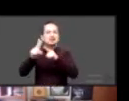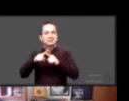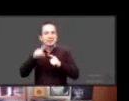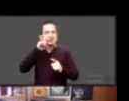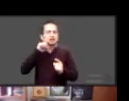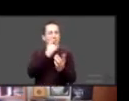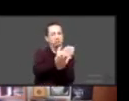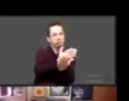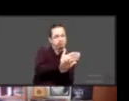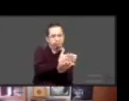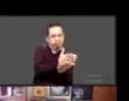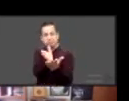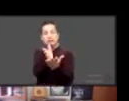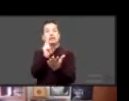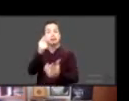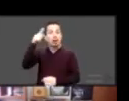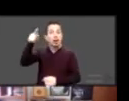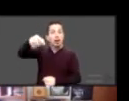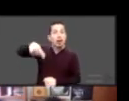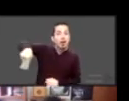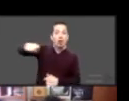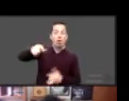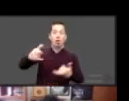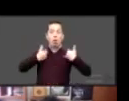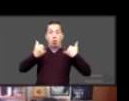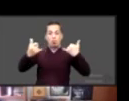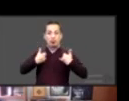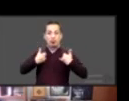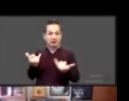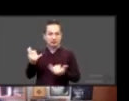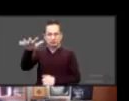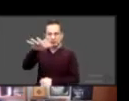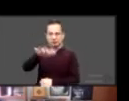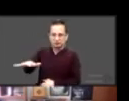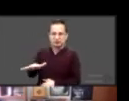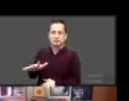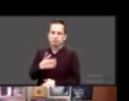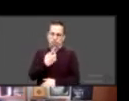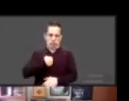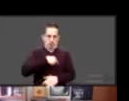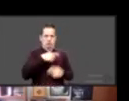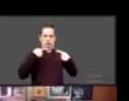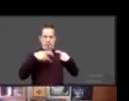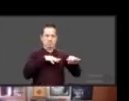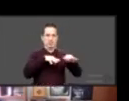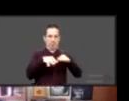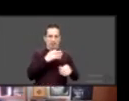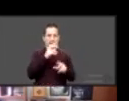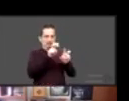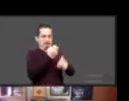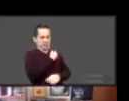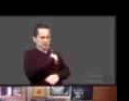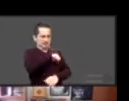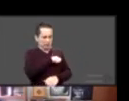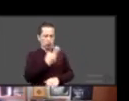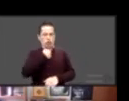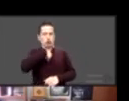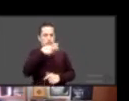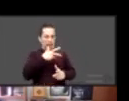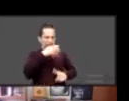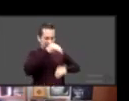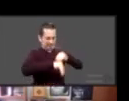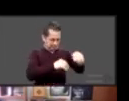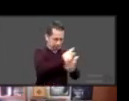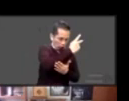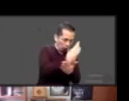diversidad sexual y que el personal de salud que estamos en contacto, los desarrolladores de políticas y de intervenciones, tienen que dejar a un lado lo que